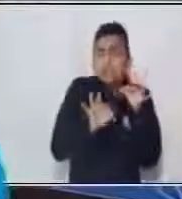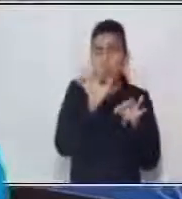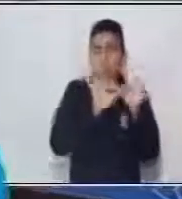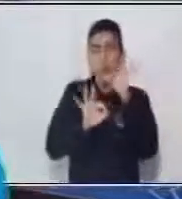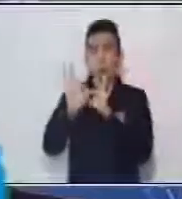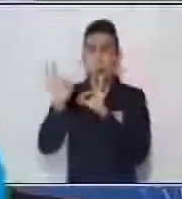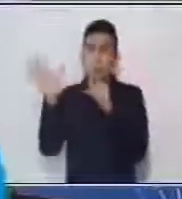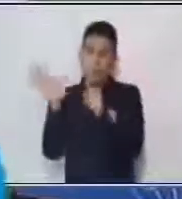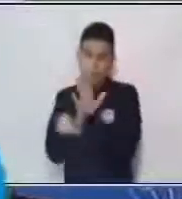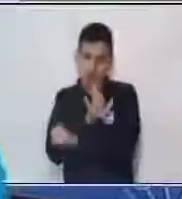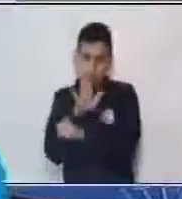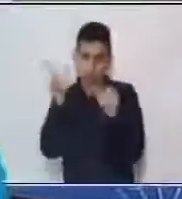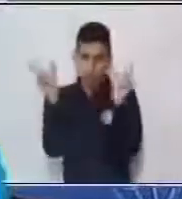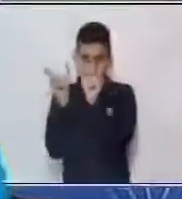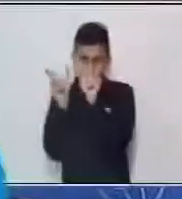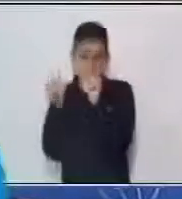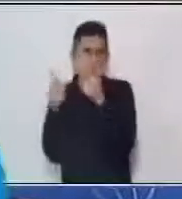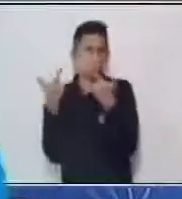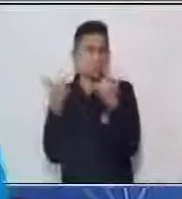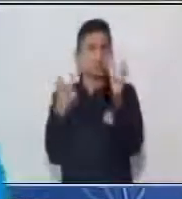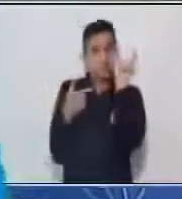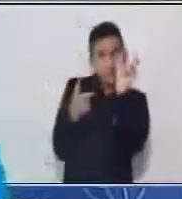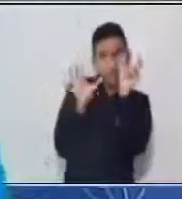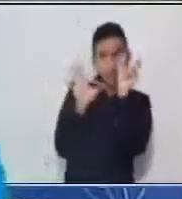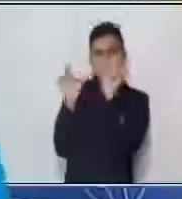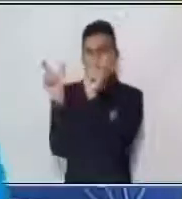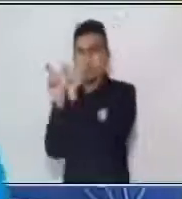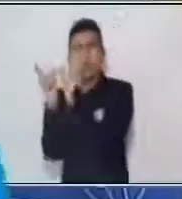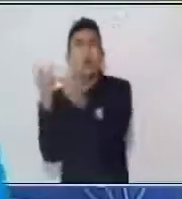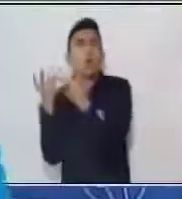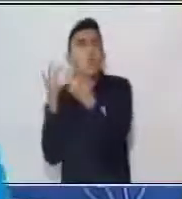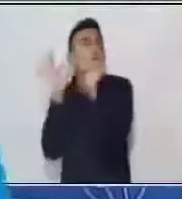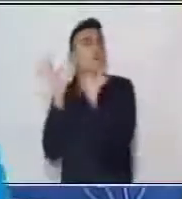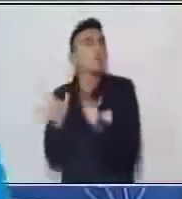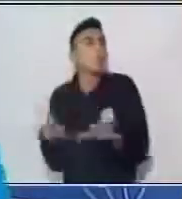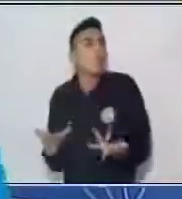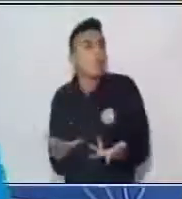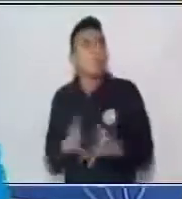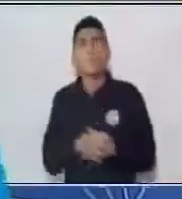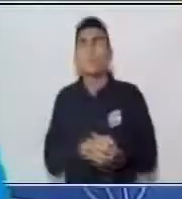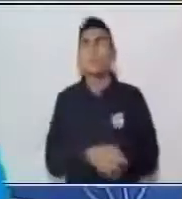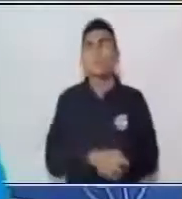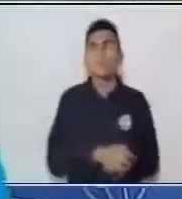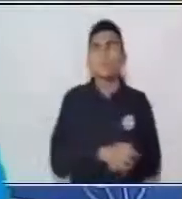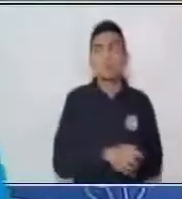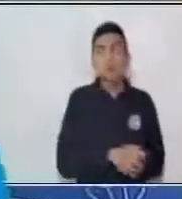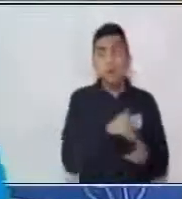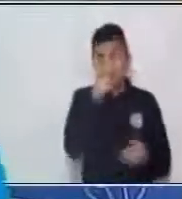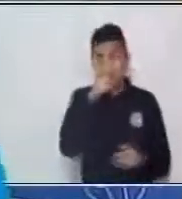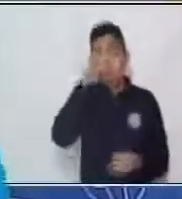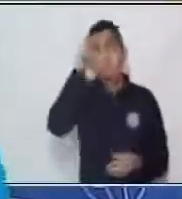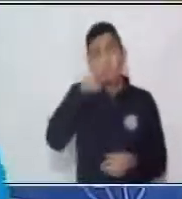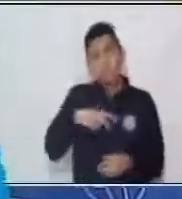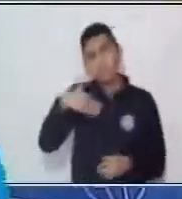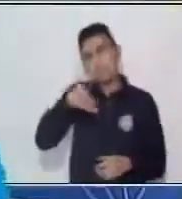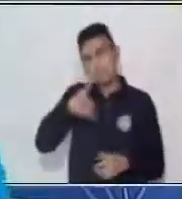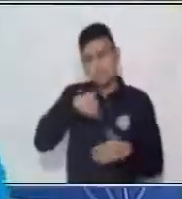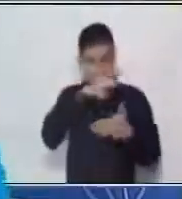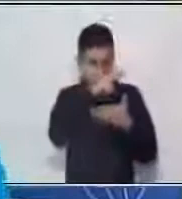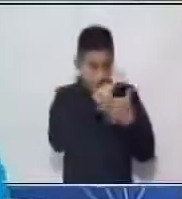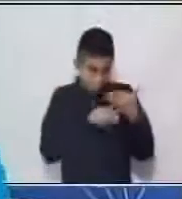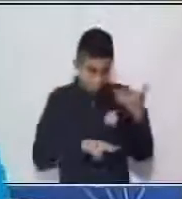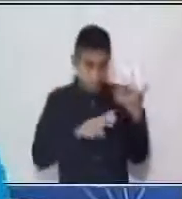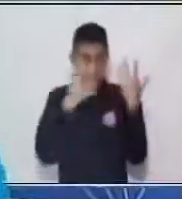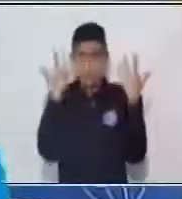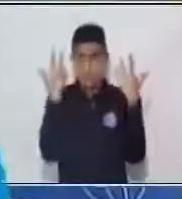o compuestos. Pero ¿de qué manera se puede hacer esto? Tienes que leer, ya